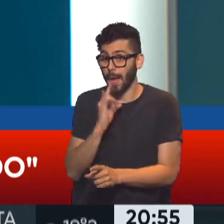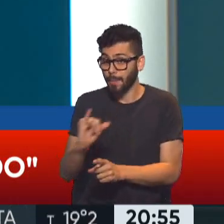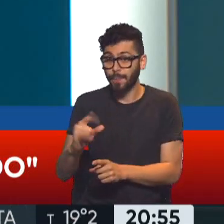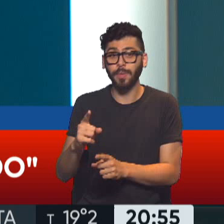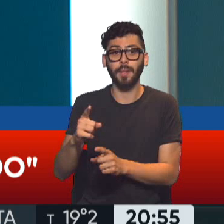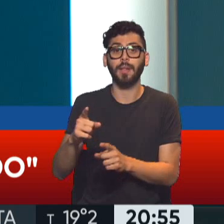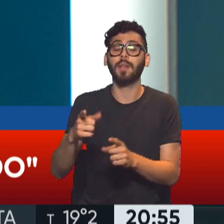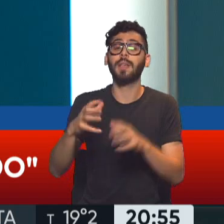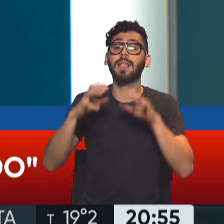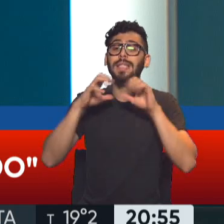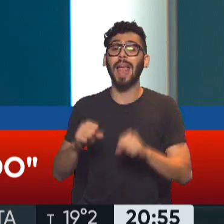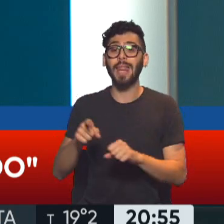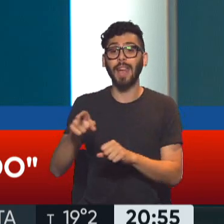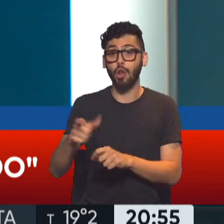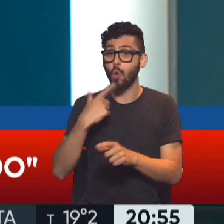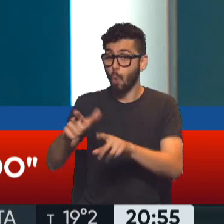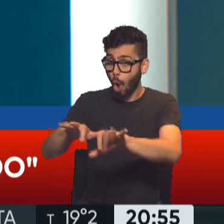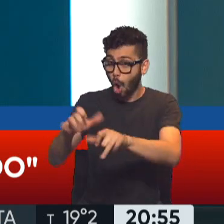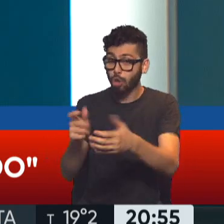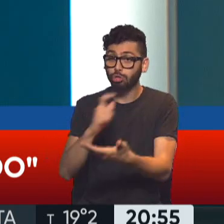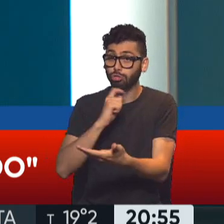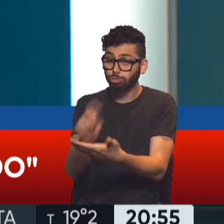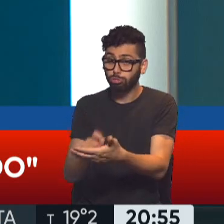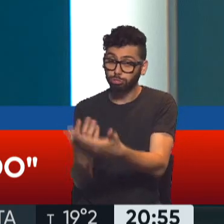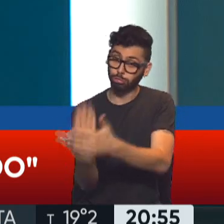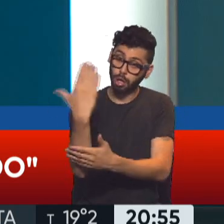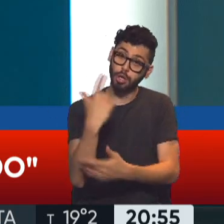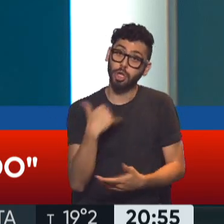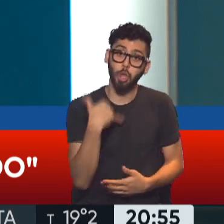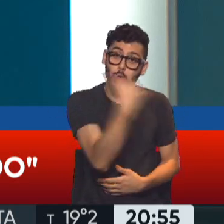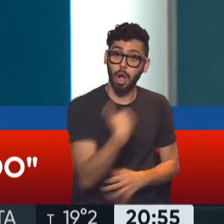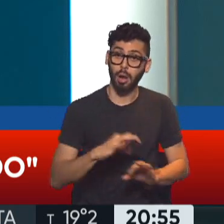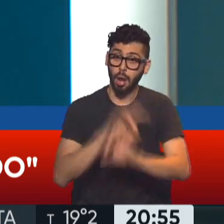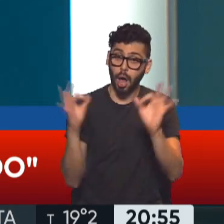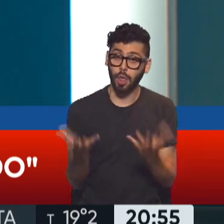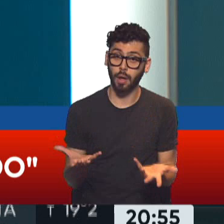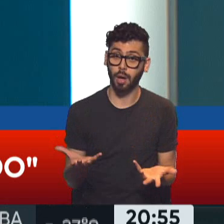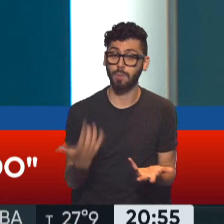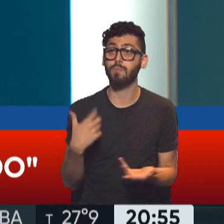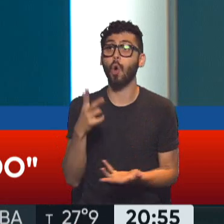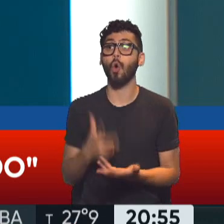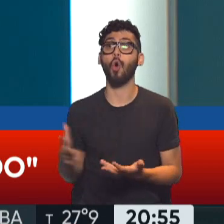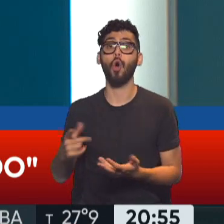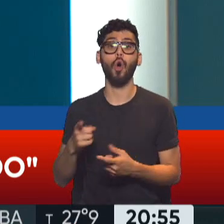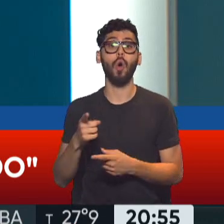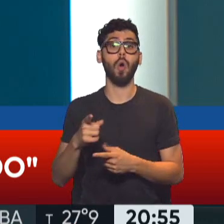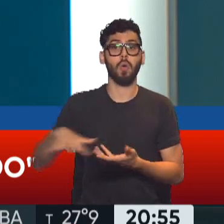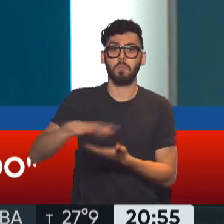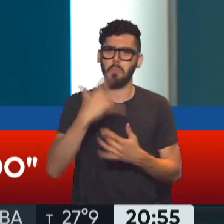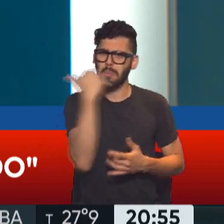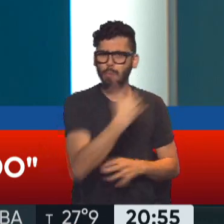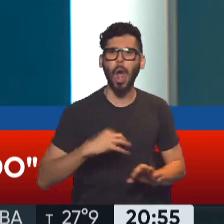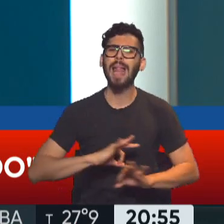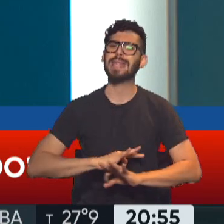Estado, hacer una declaración diciendo que no hubo ninguna llamada telefónica que saliera de la Ciudad del Vaticano a ninguna ciudad de los Estados